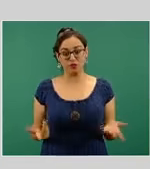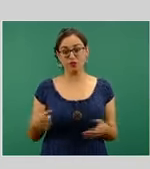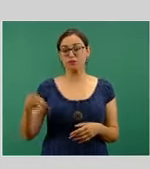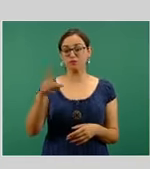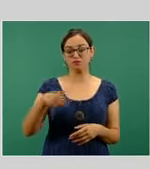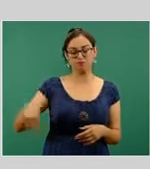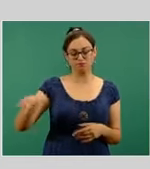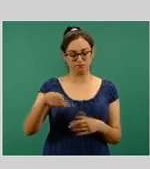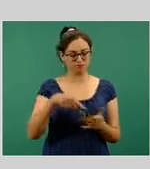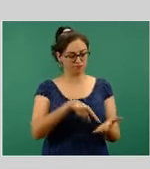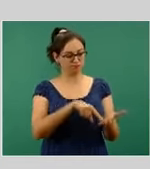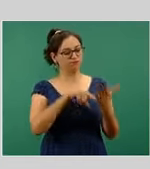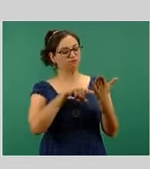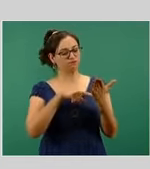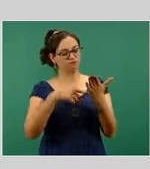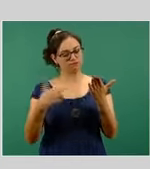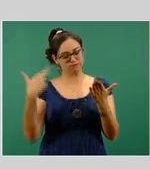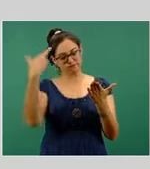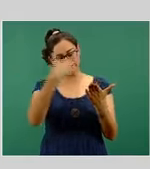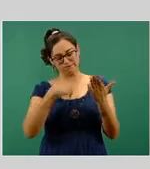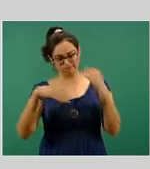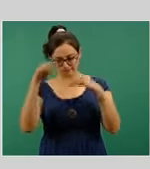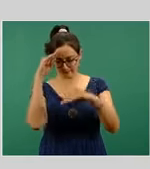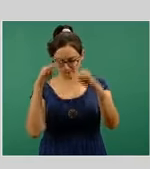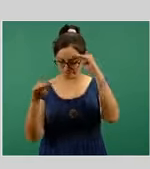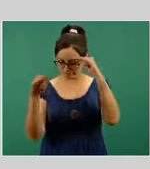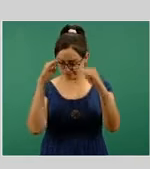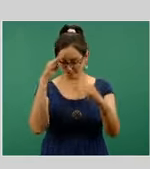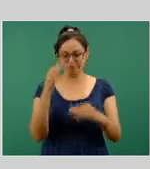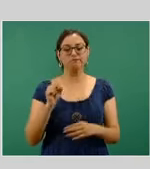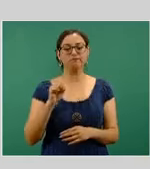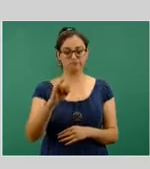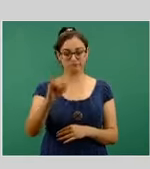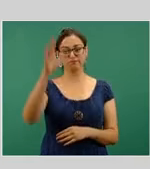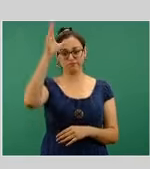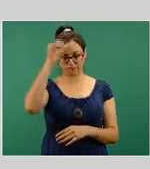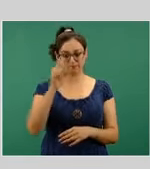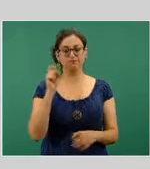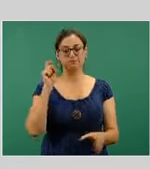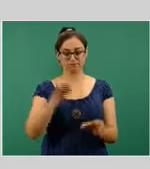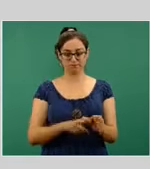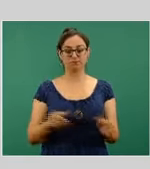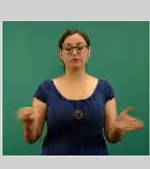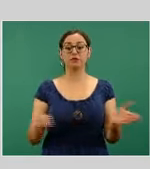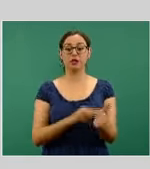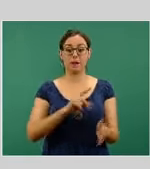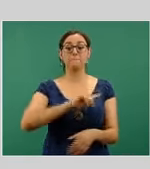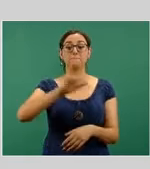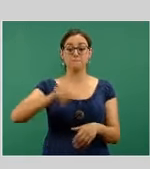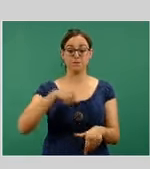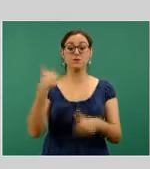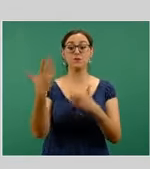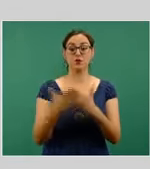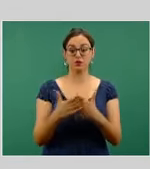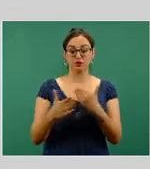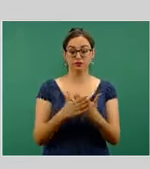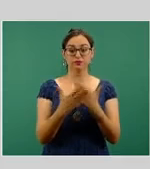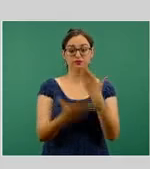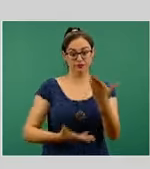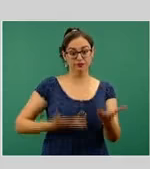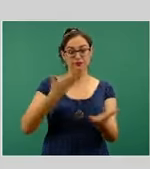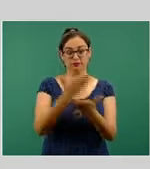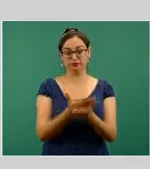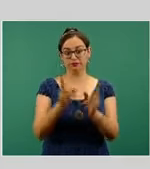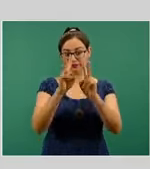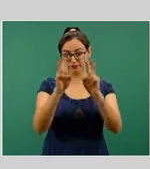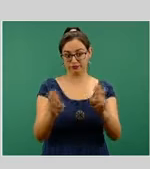discutiendo y suscribiendo para que sea después puesta como una parte de la agenda de acción, y le estamos llamando, dentro de